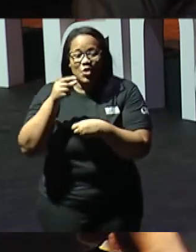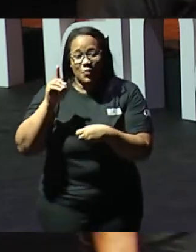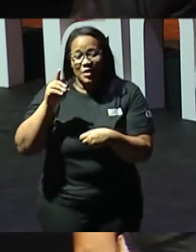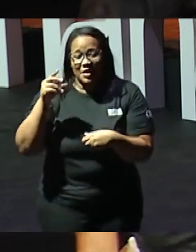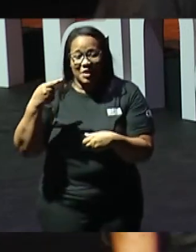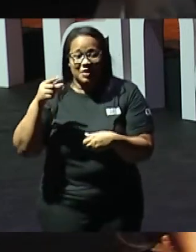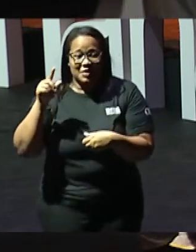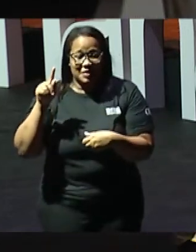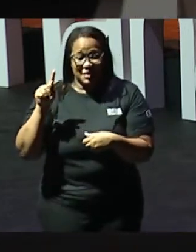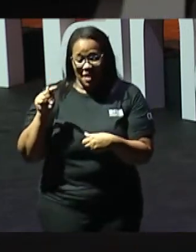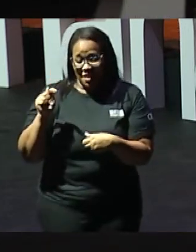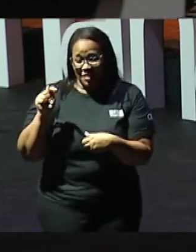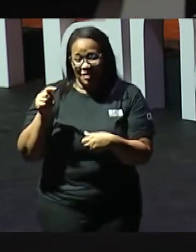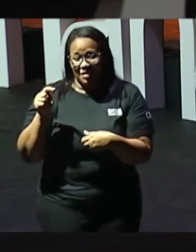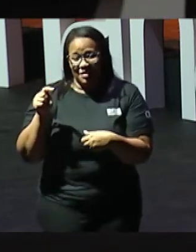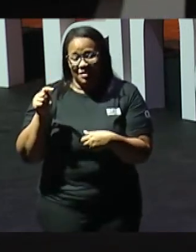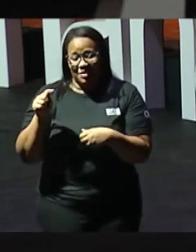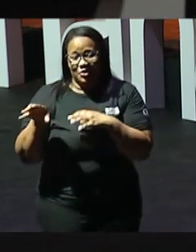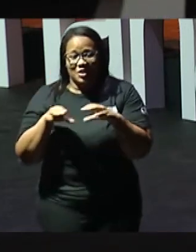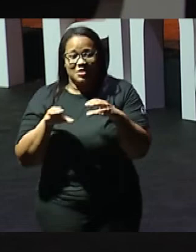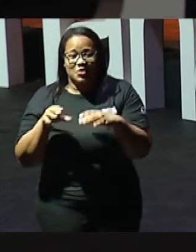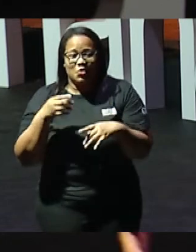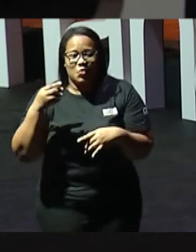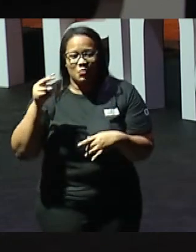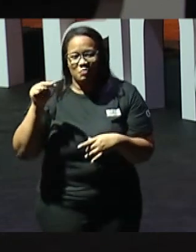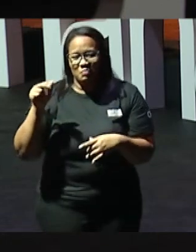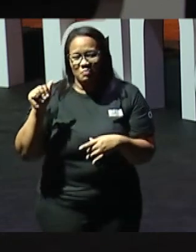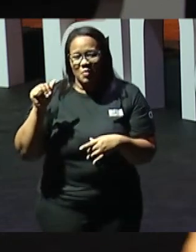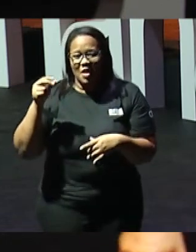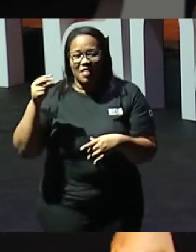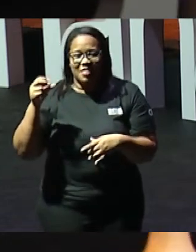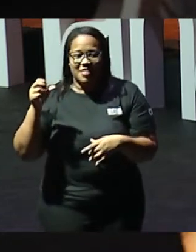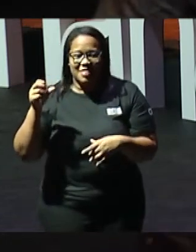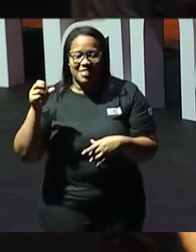nació un año